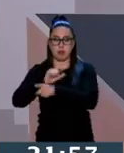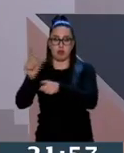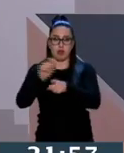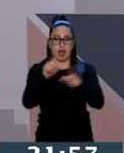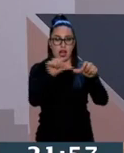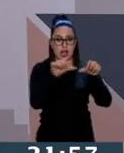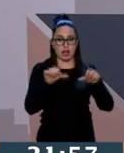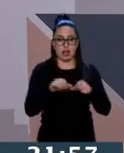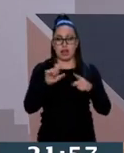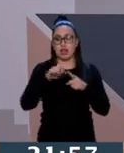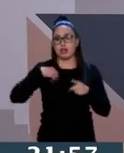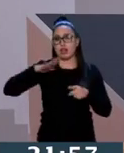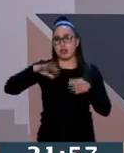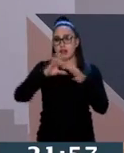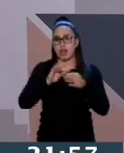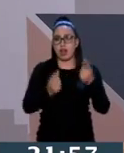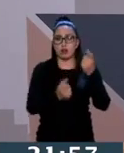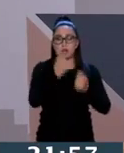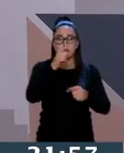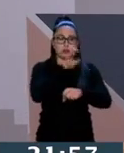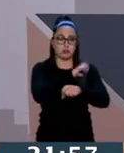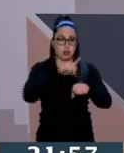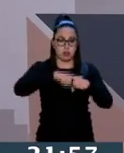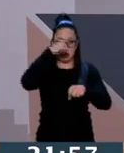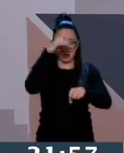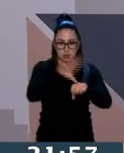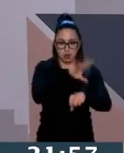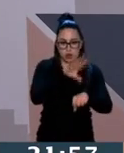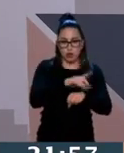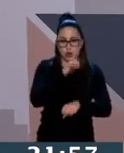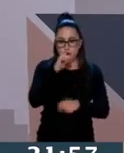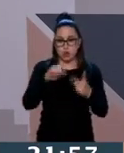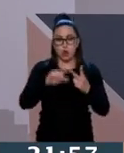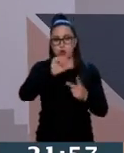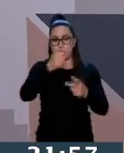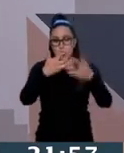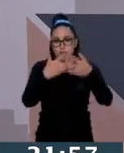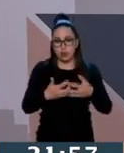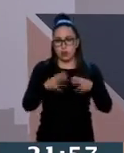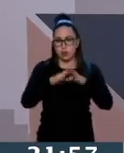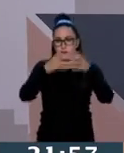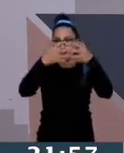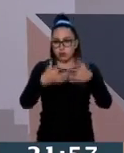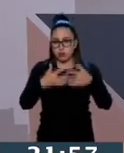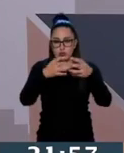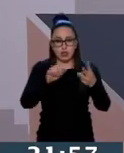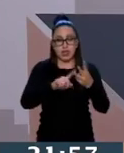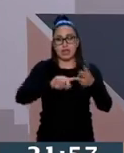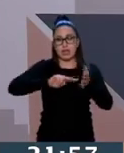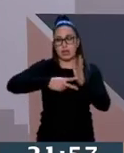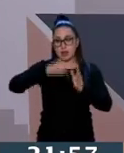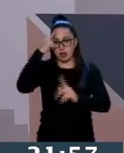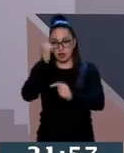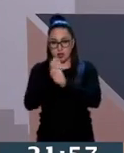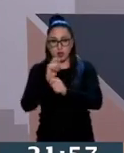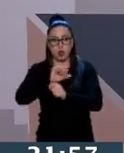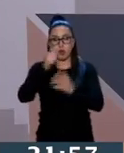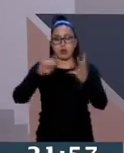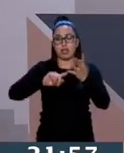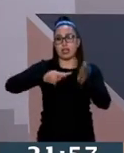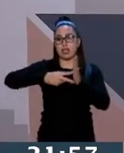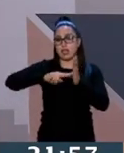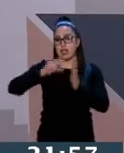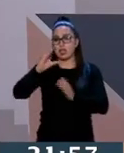Mencionamos ahorita, algunos son electricistas, algunos son mecánicos, algunos son ingenieros en transporte, otros son ingenieros civiles.